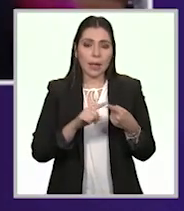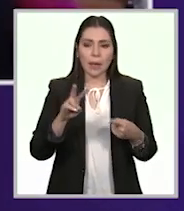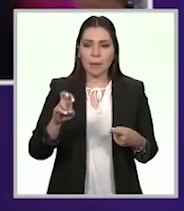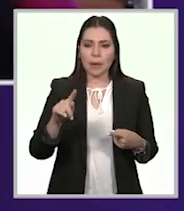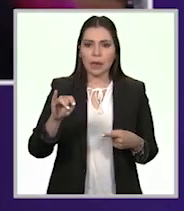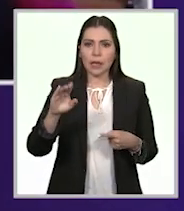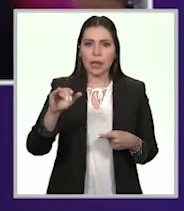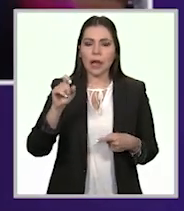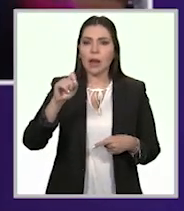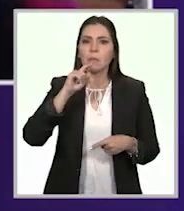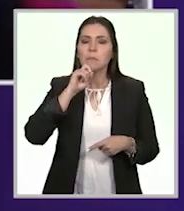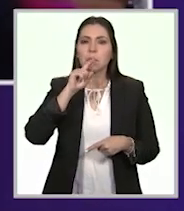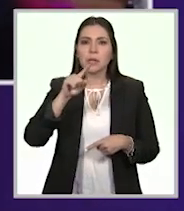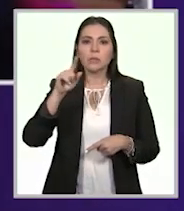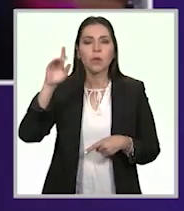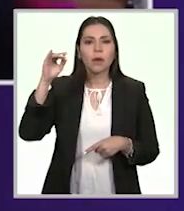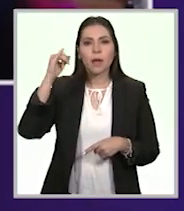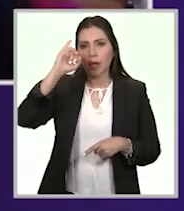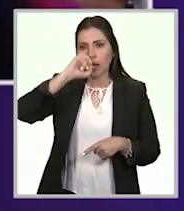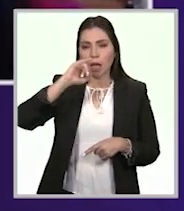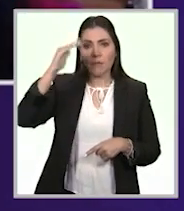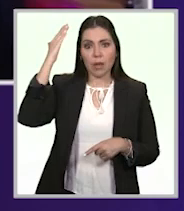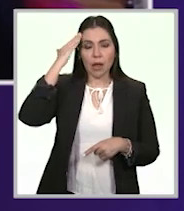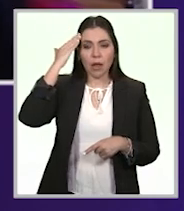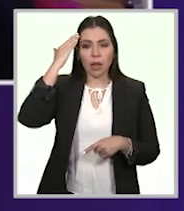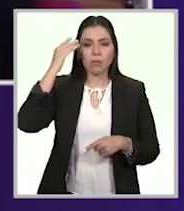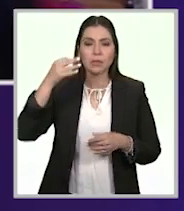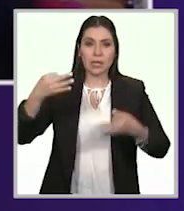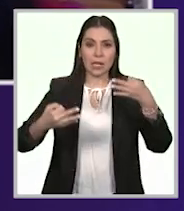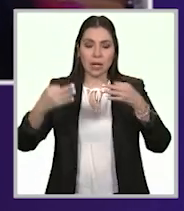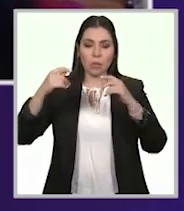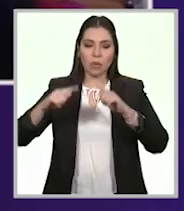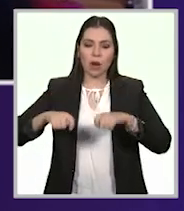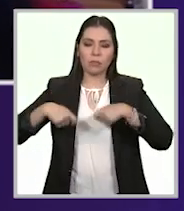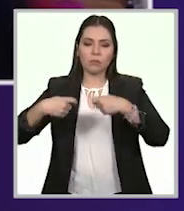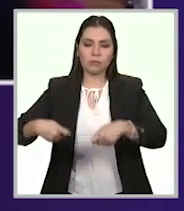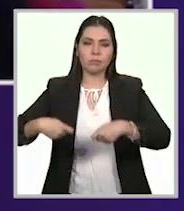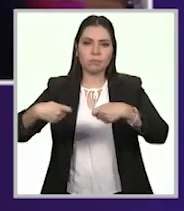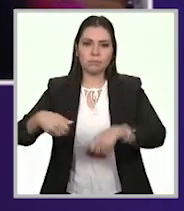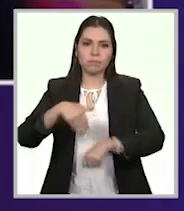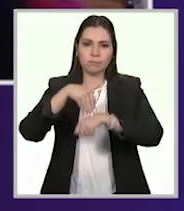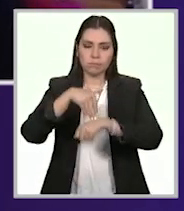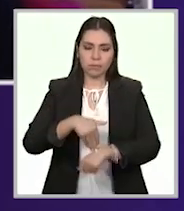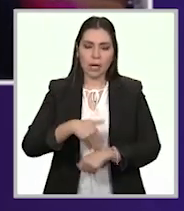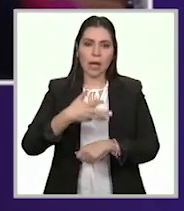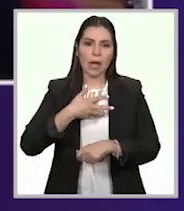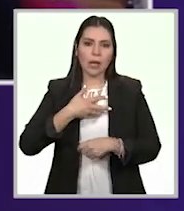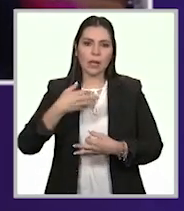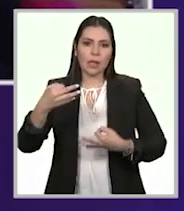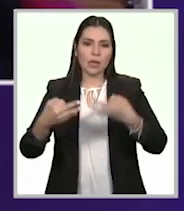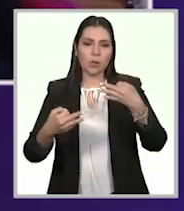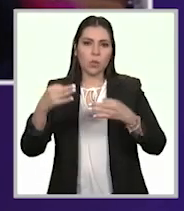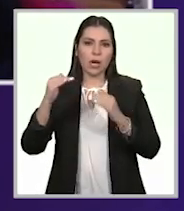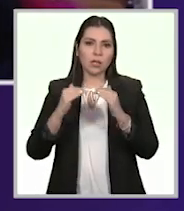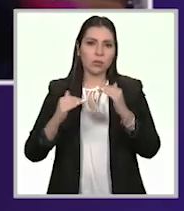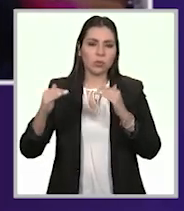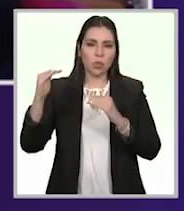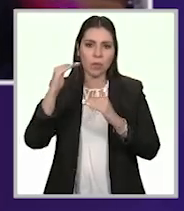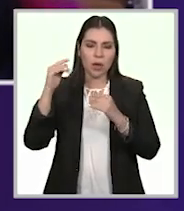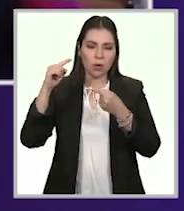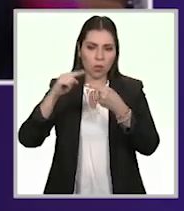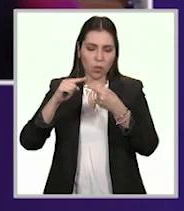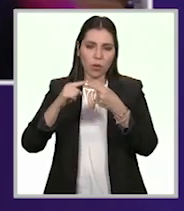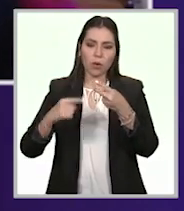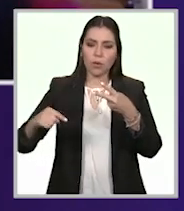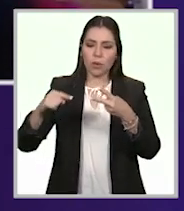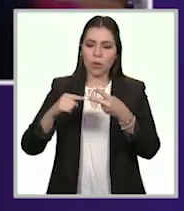el precedente que se sigue por jerarquía, ¿no? Hay un tribunal superior que resuelve un asunto en determinado sentido y,